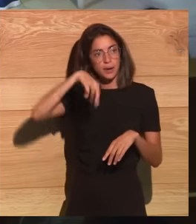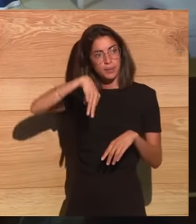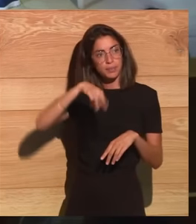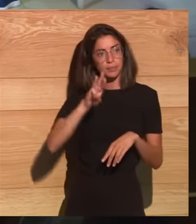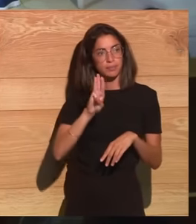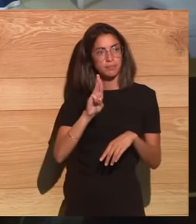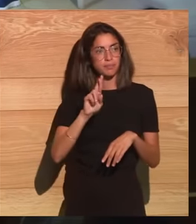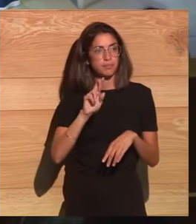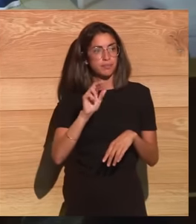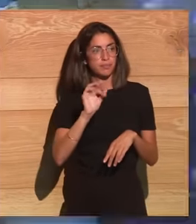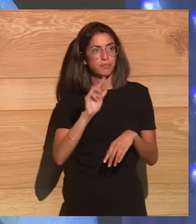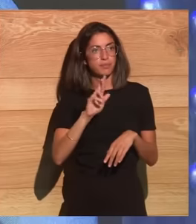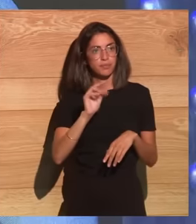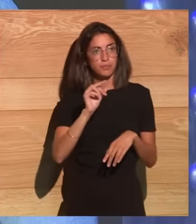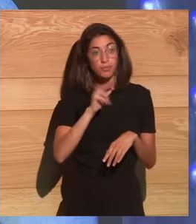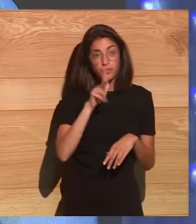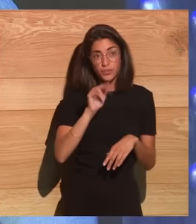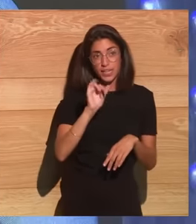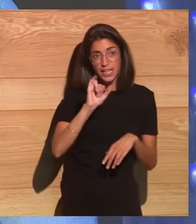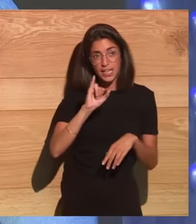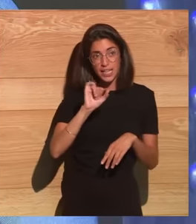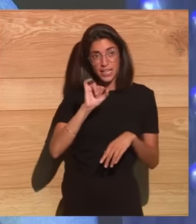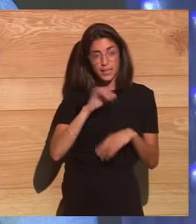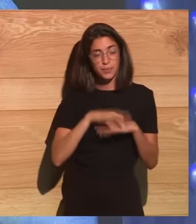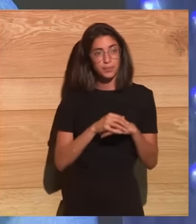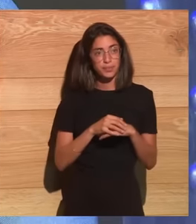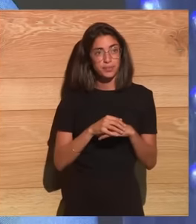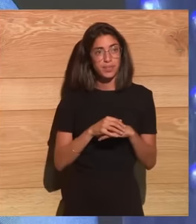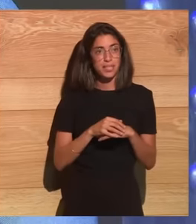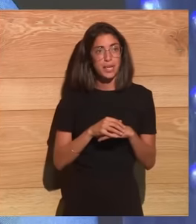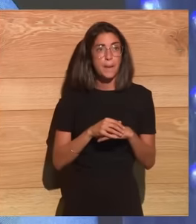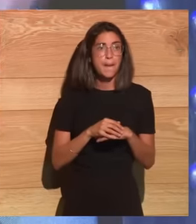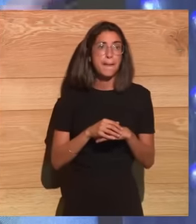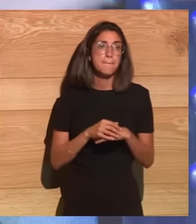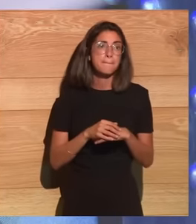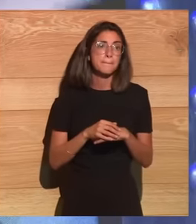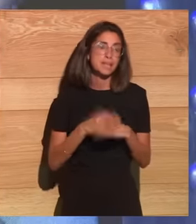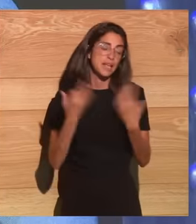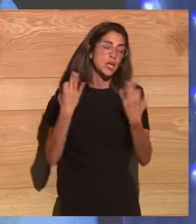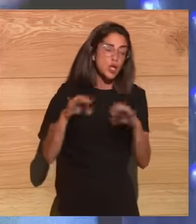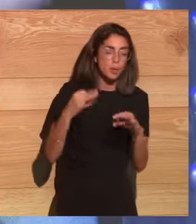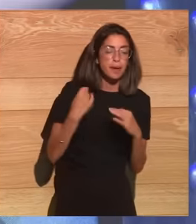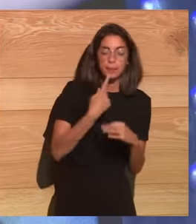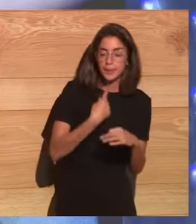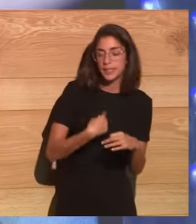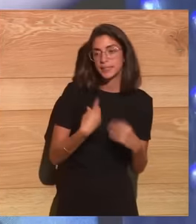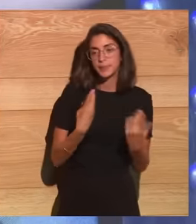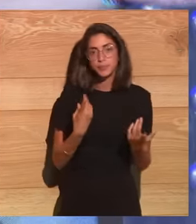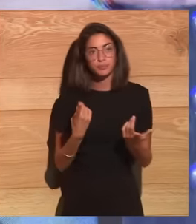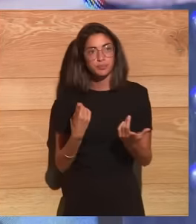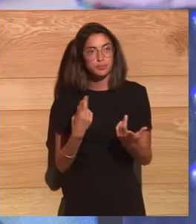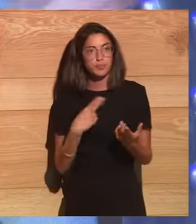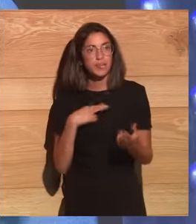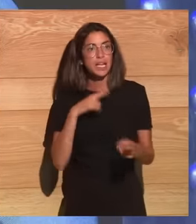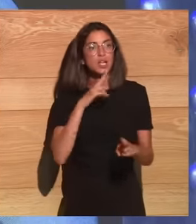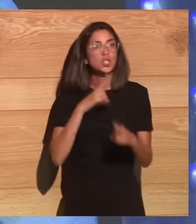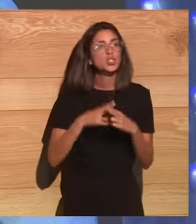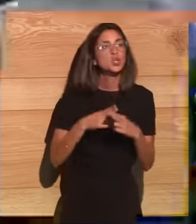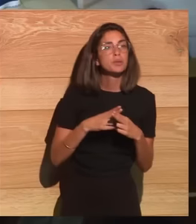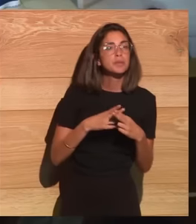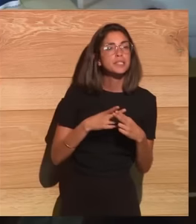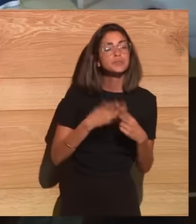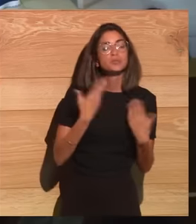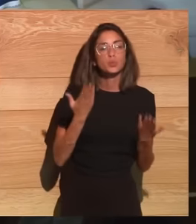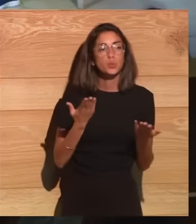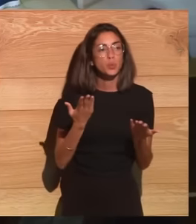hacer eso. Eso no existe. Claro. Claro, Juan. De ordinario me hubiera dicho, ¿cómo se llama? Bueno, es que ¿cómo se llama aquí en España dejar de creéis que la vida es una